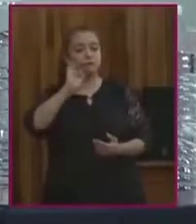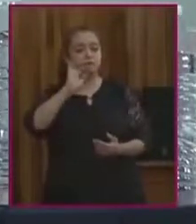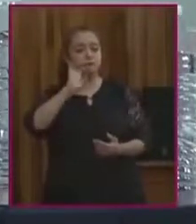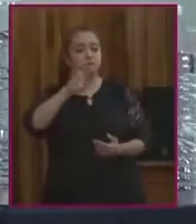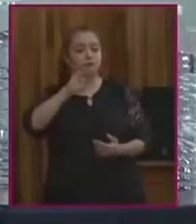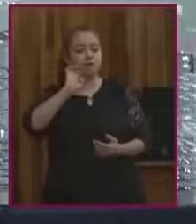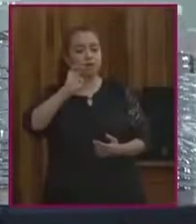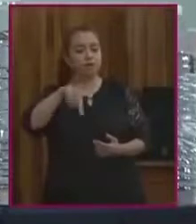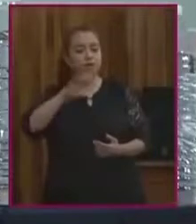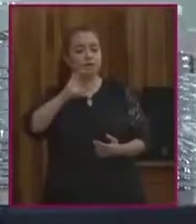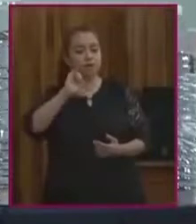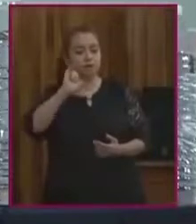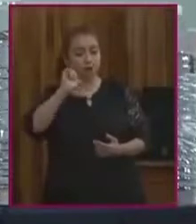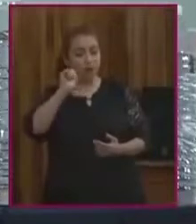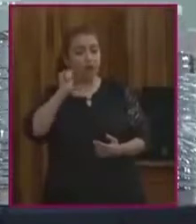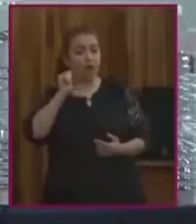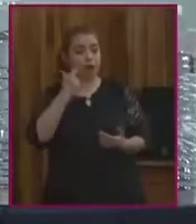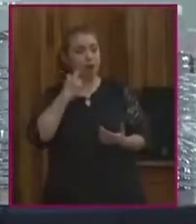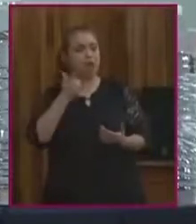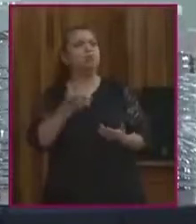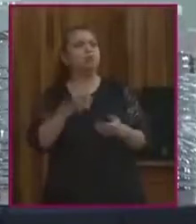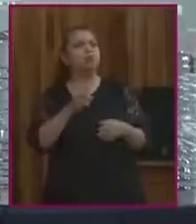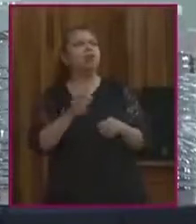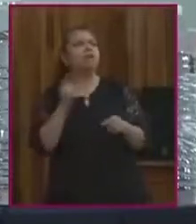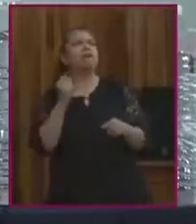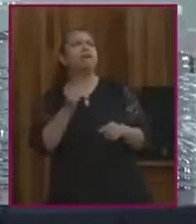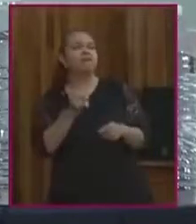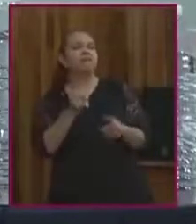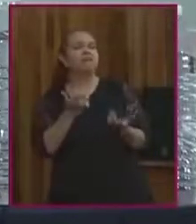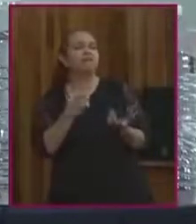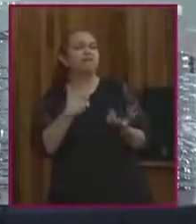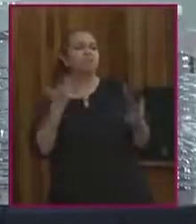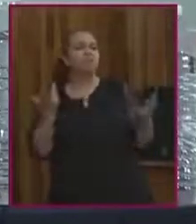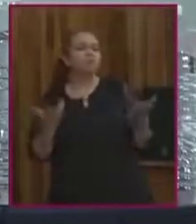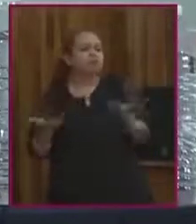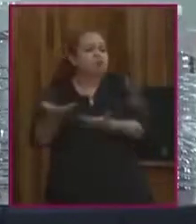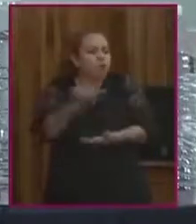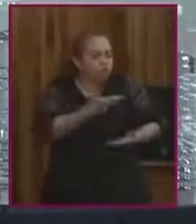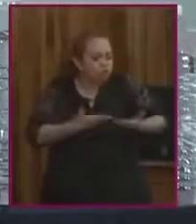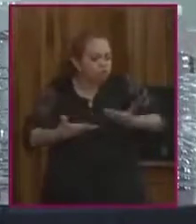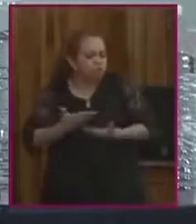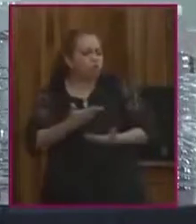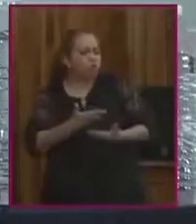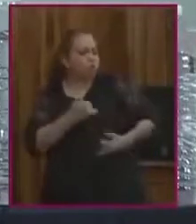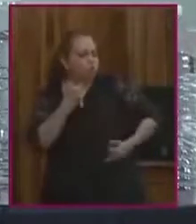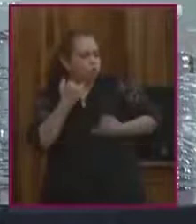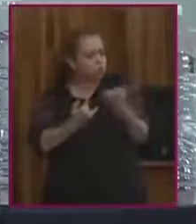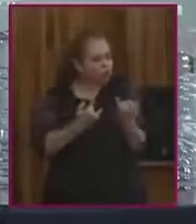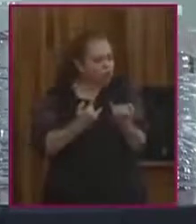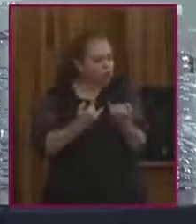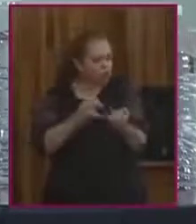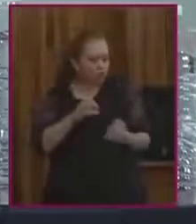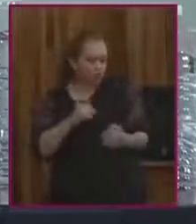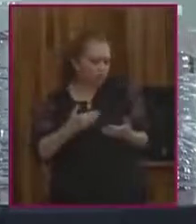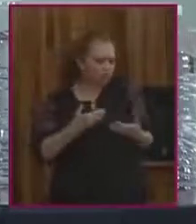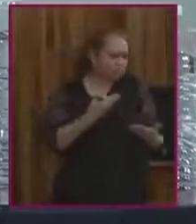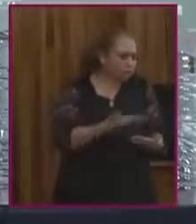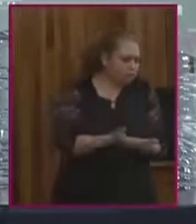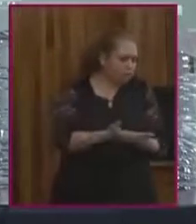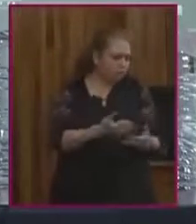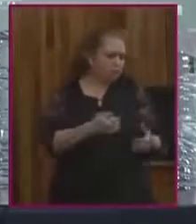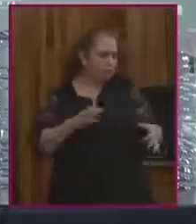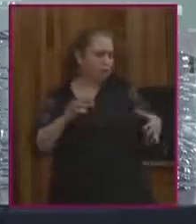con respecto a los niños en su juego, no interferir, sino facilitar